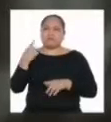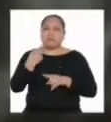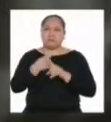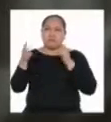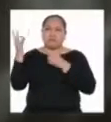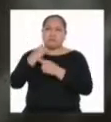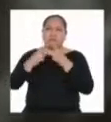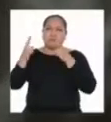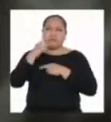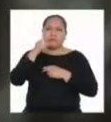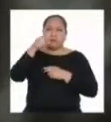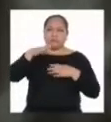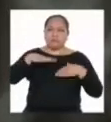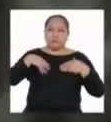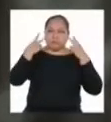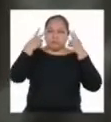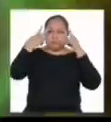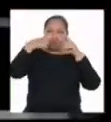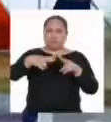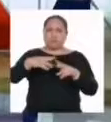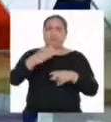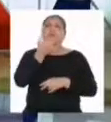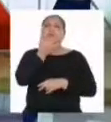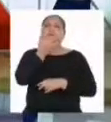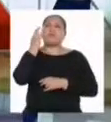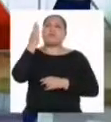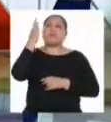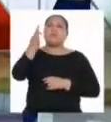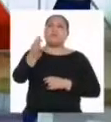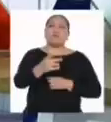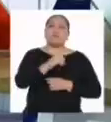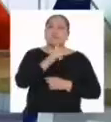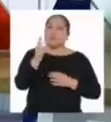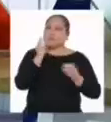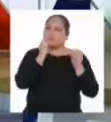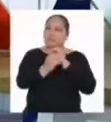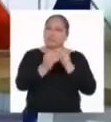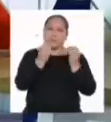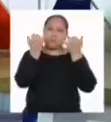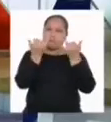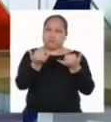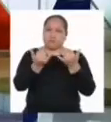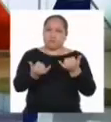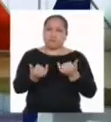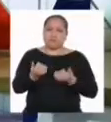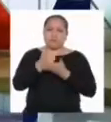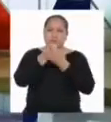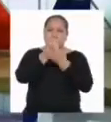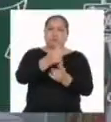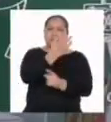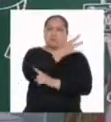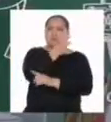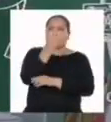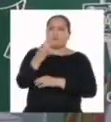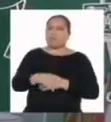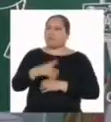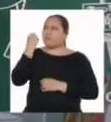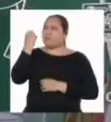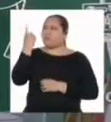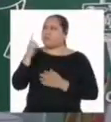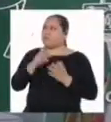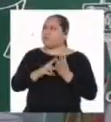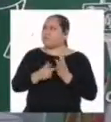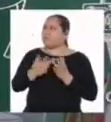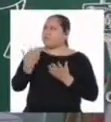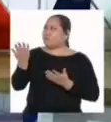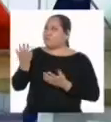pero regresaré para que puedas ver lo que nos depara el futuro si no tomamos acciones en favor de la naturaleza. No entiendo bien qué